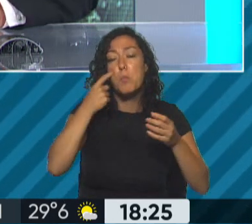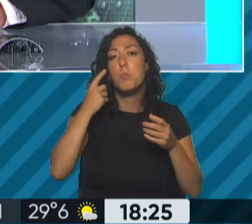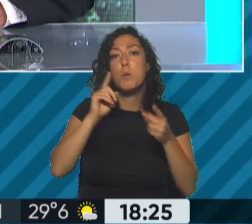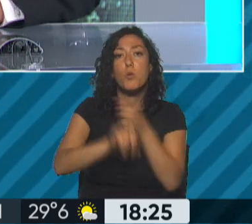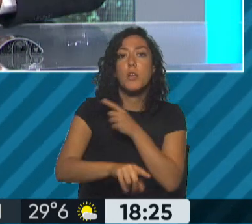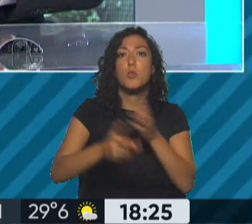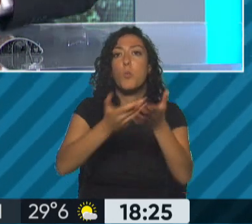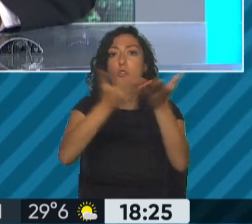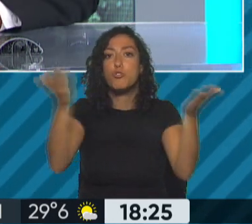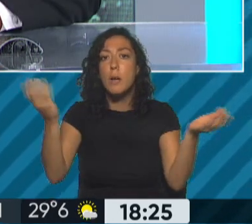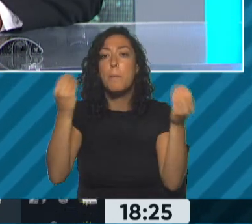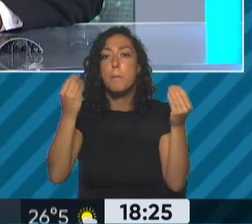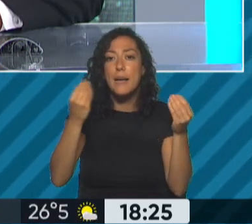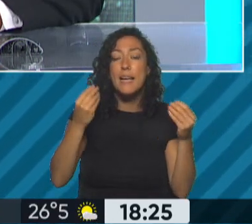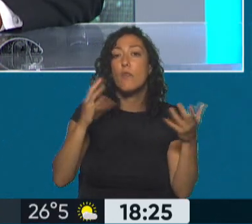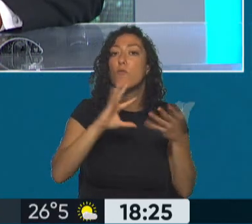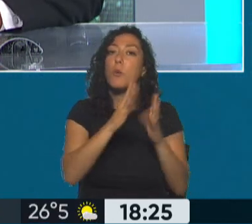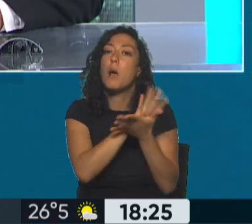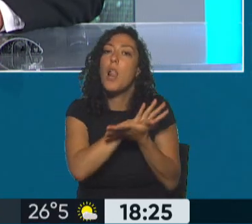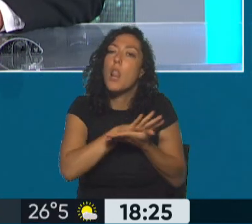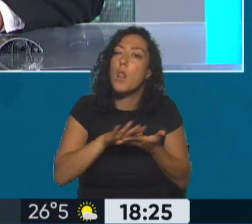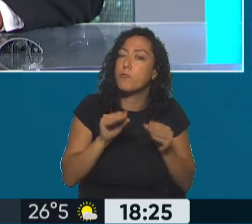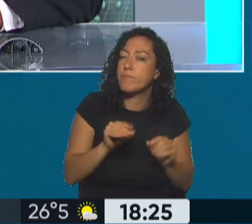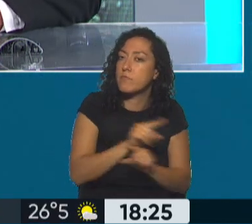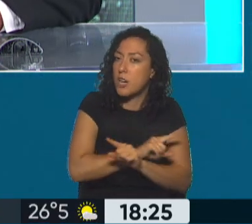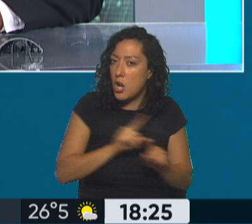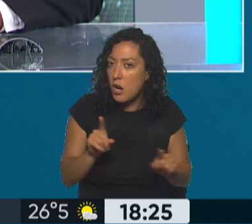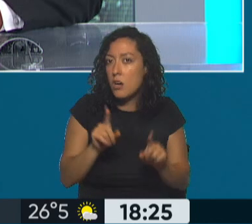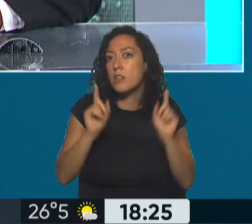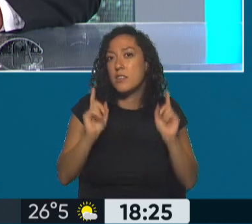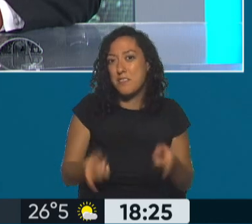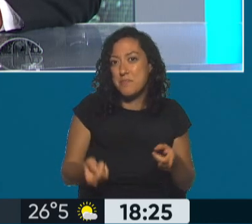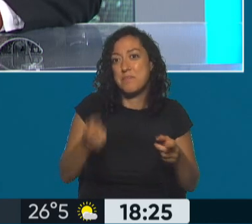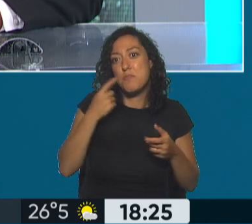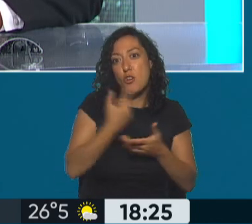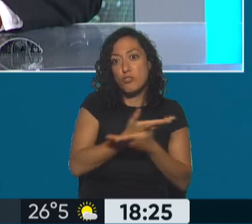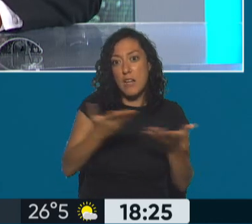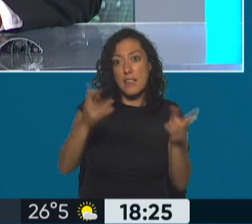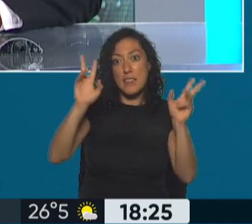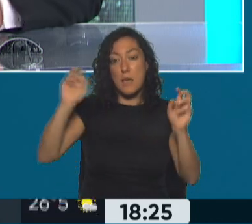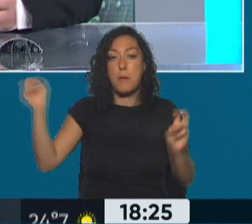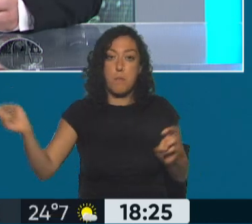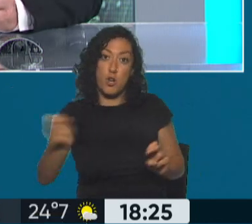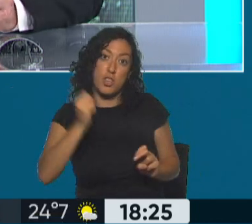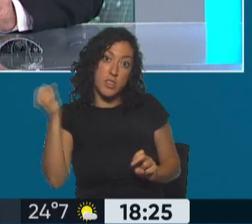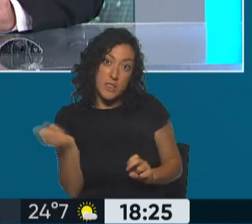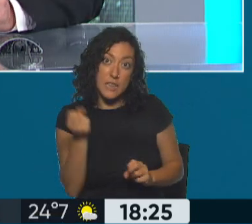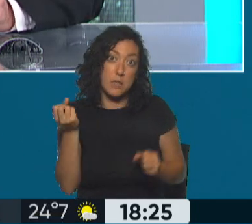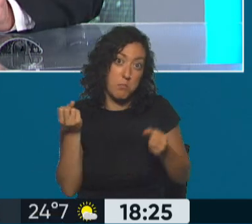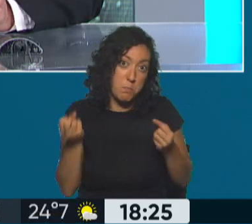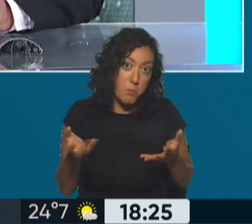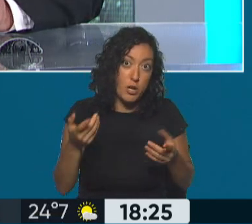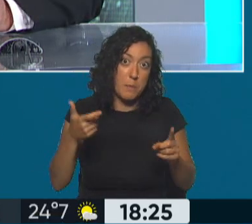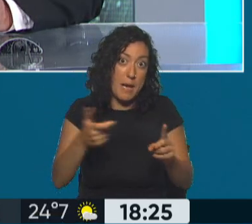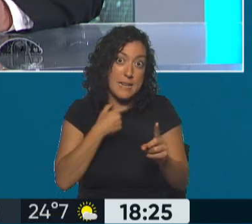para garantizar la transparencia y la publicidad de eso, que es un tema importante, sobre todo tratándose del